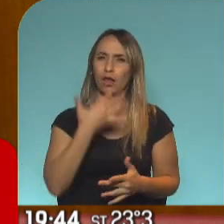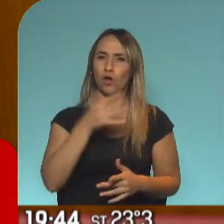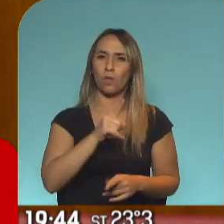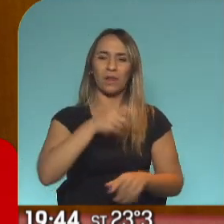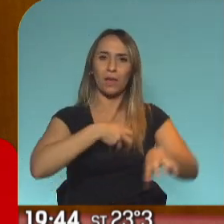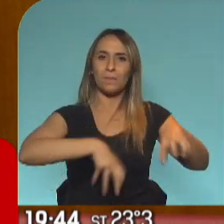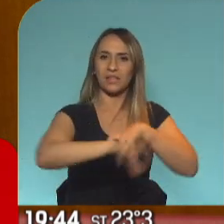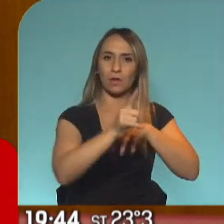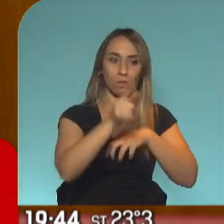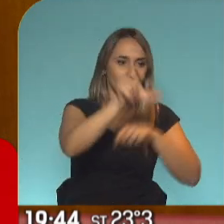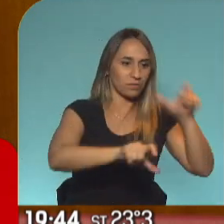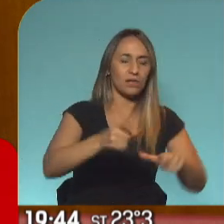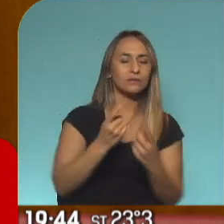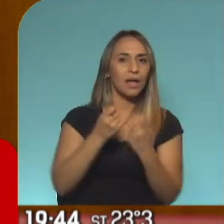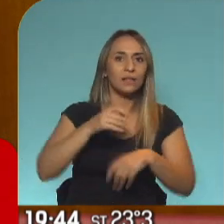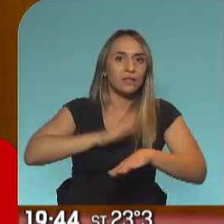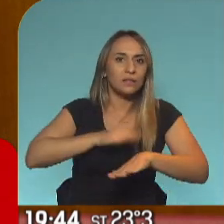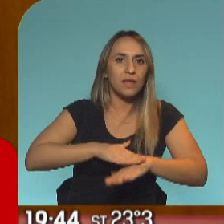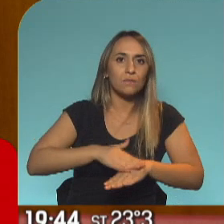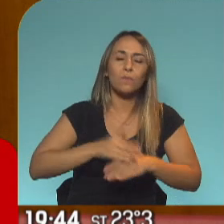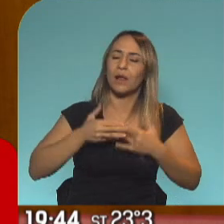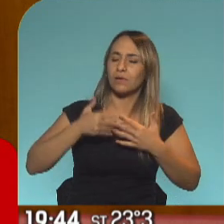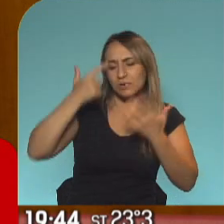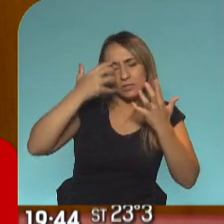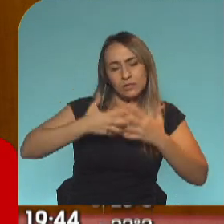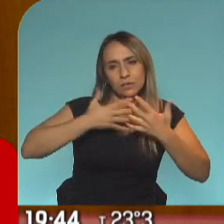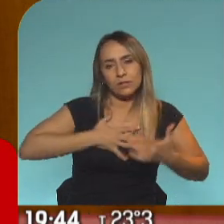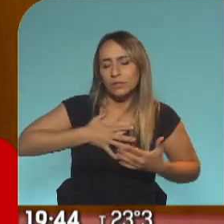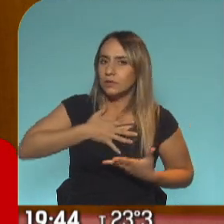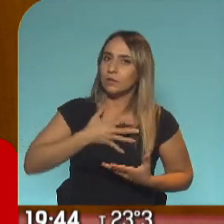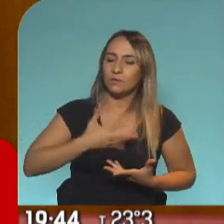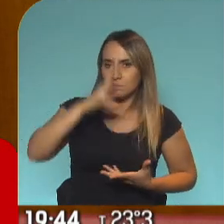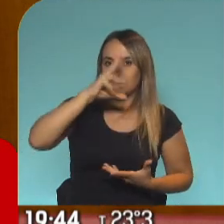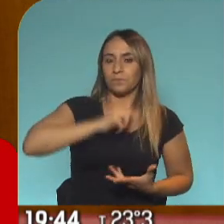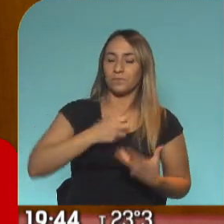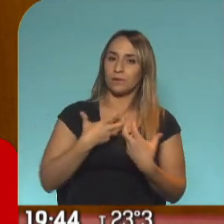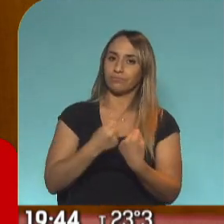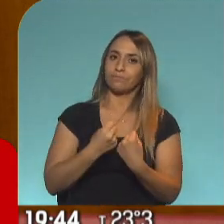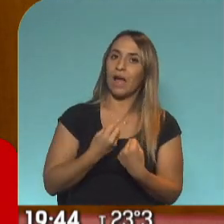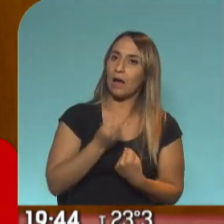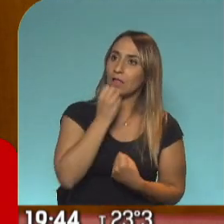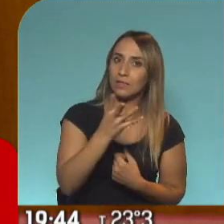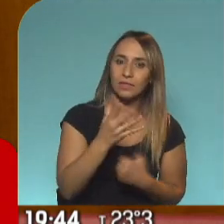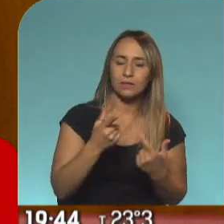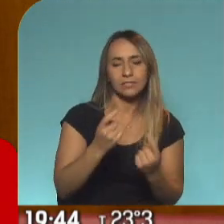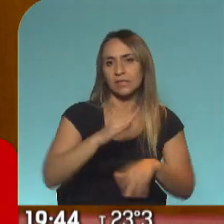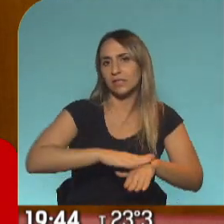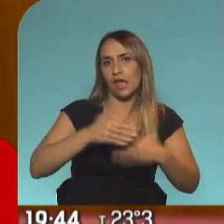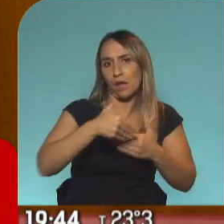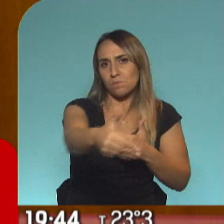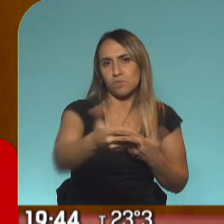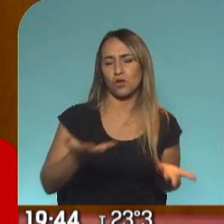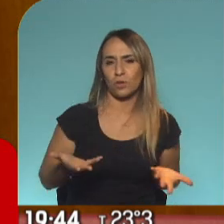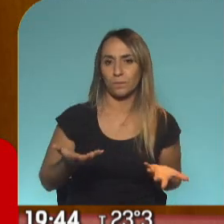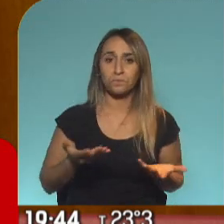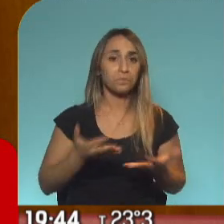todo aquello que les ha ocurrido. No es nuevo. No, y de hecho somos un montón los que llegamos a la justicia o quizás